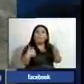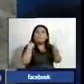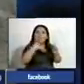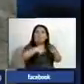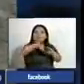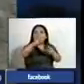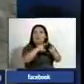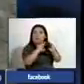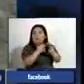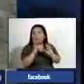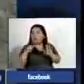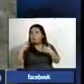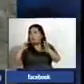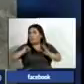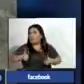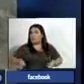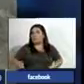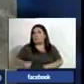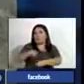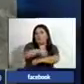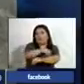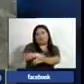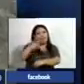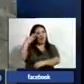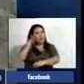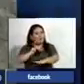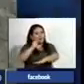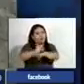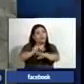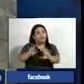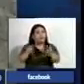domiciliar decretada por el Ejecutivo debido a la